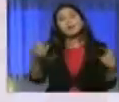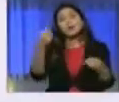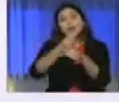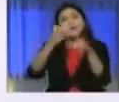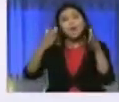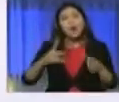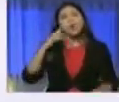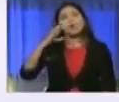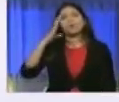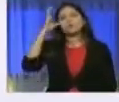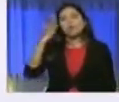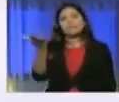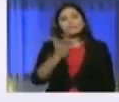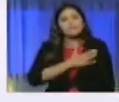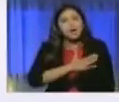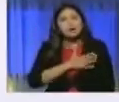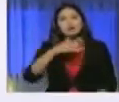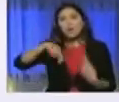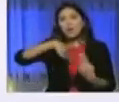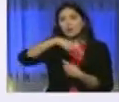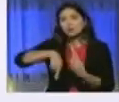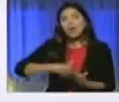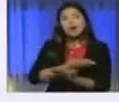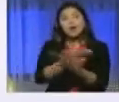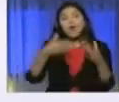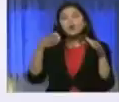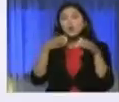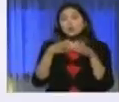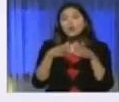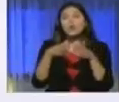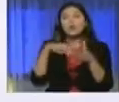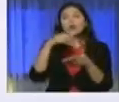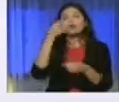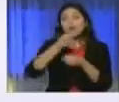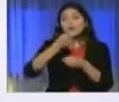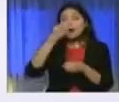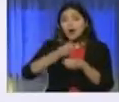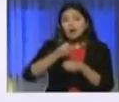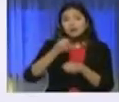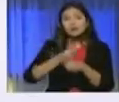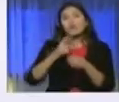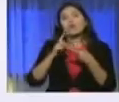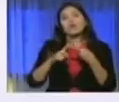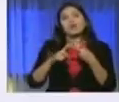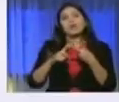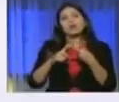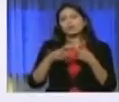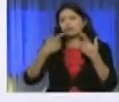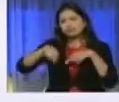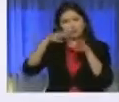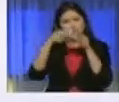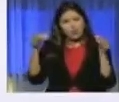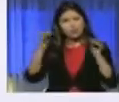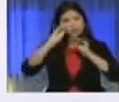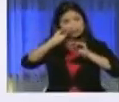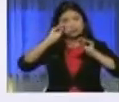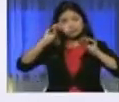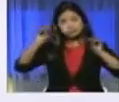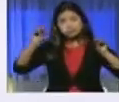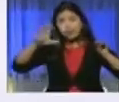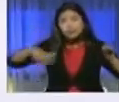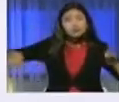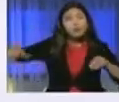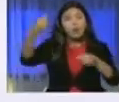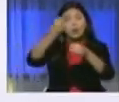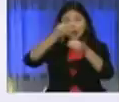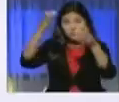consciente, patriota, revolucionario, a los movimientos sindicales, obreros, consejos obreros, a toda la clase